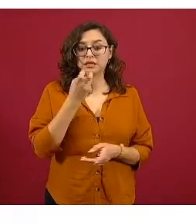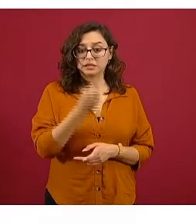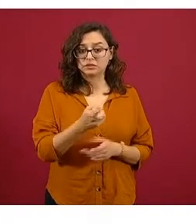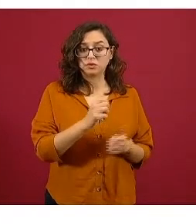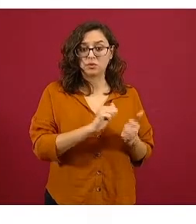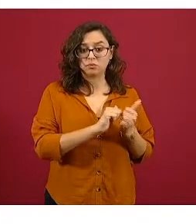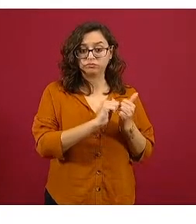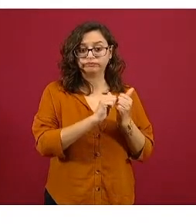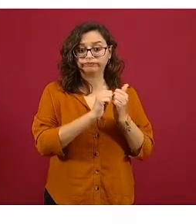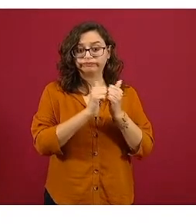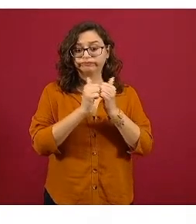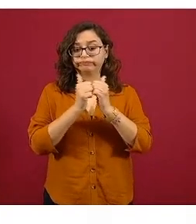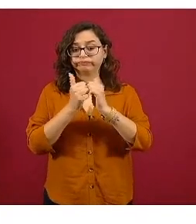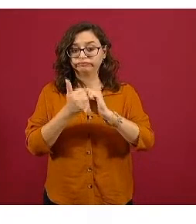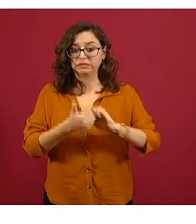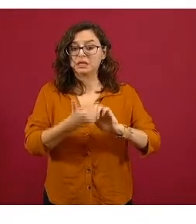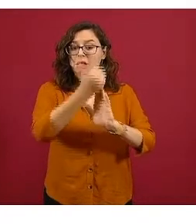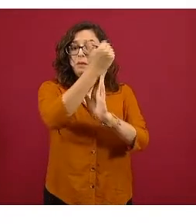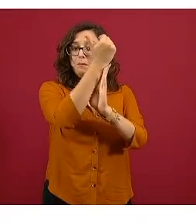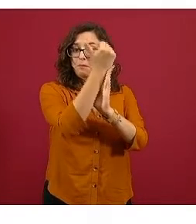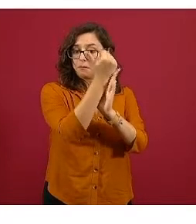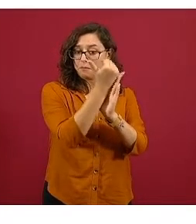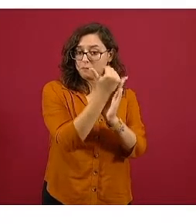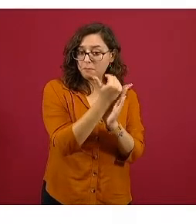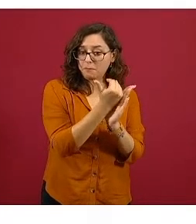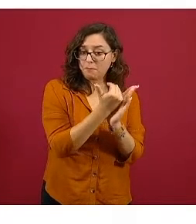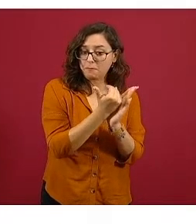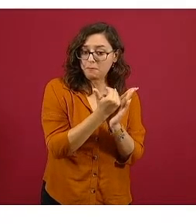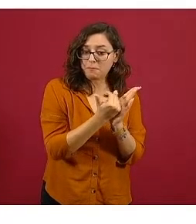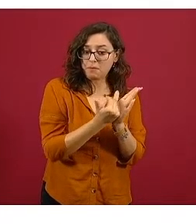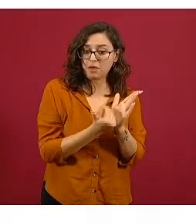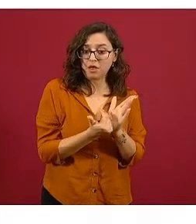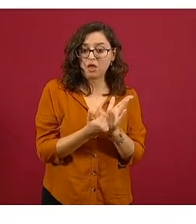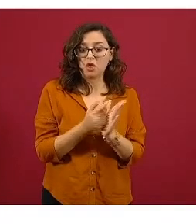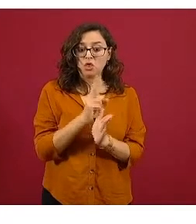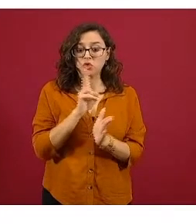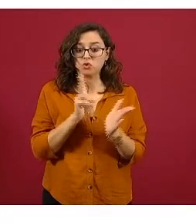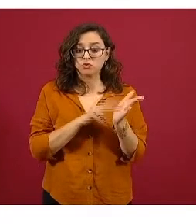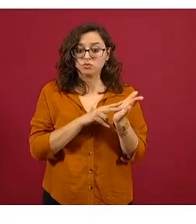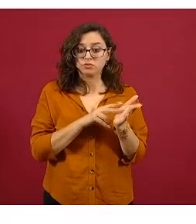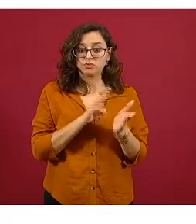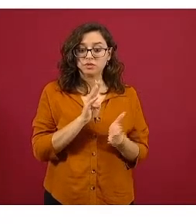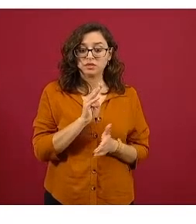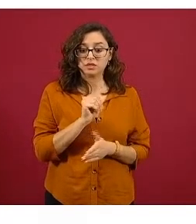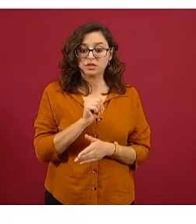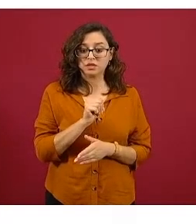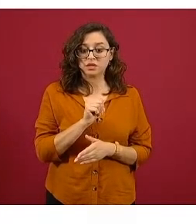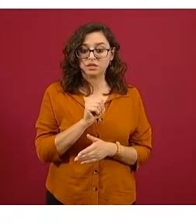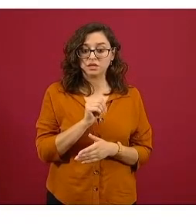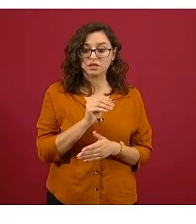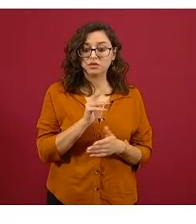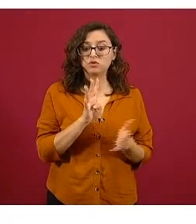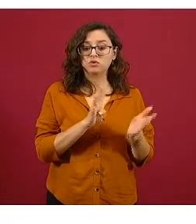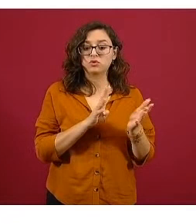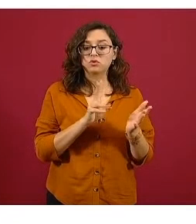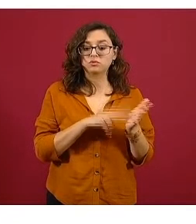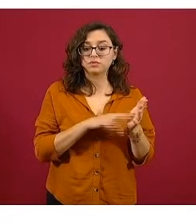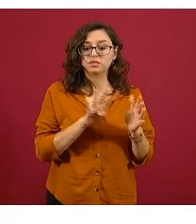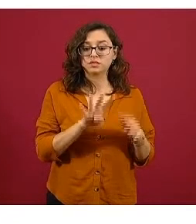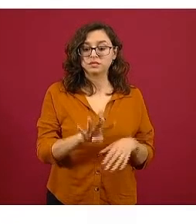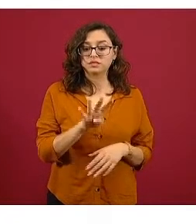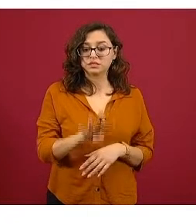se ha venido reduciendo hasta el 2009 a menos de la tercera parte.